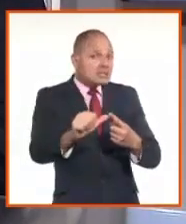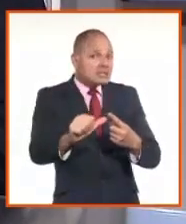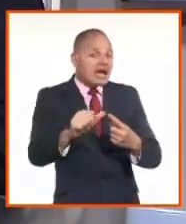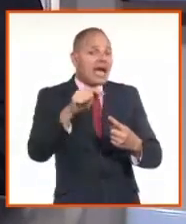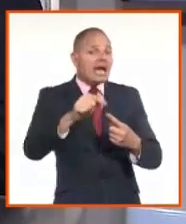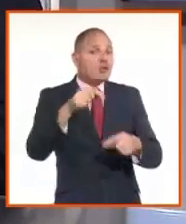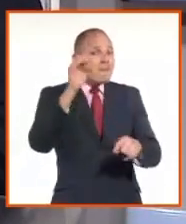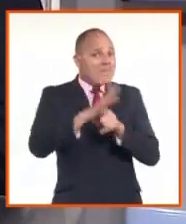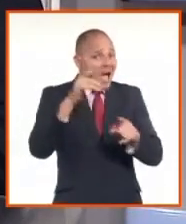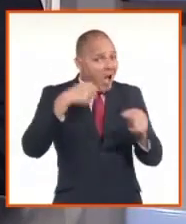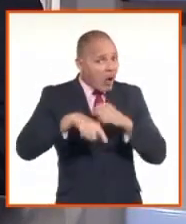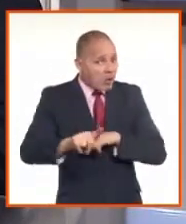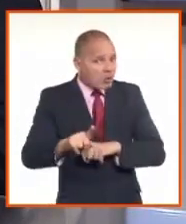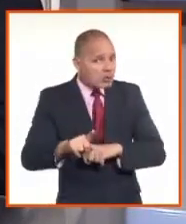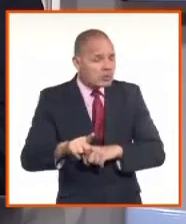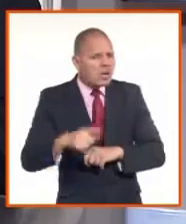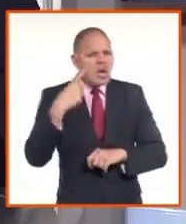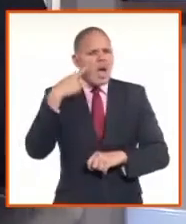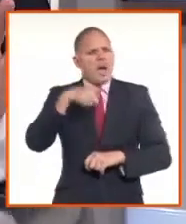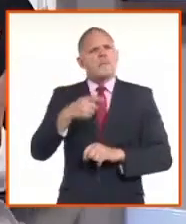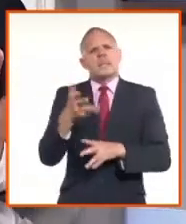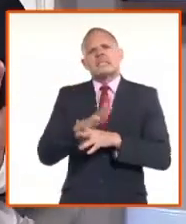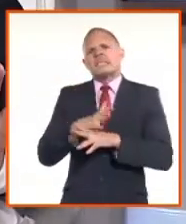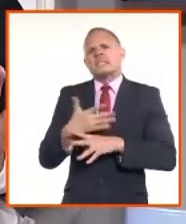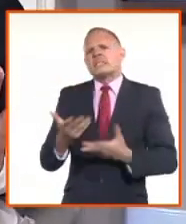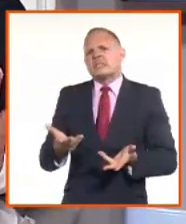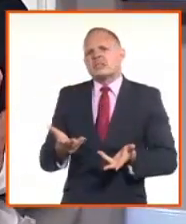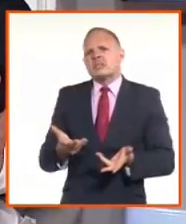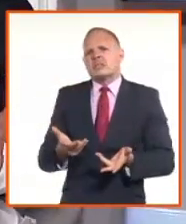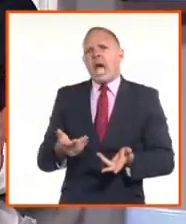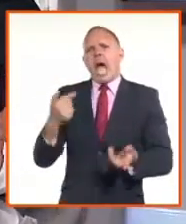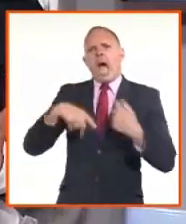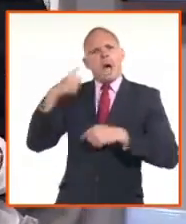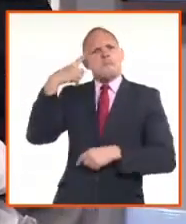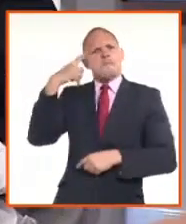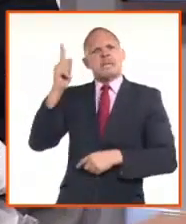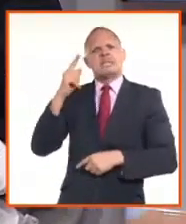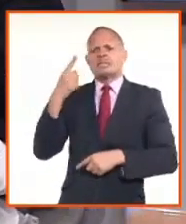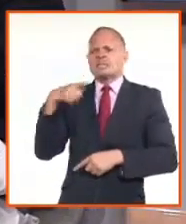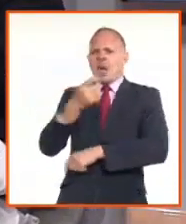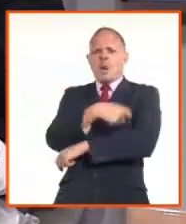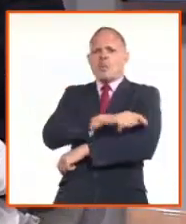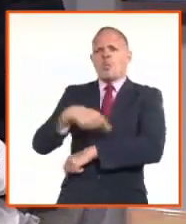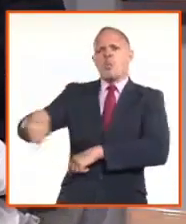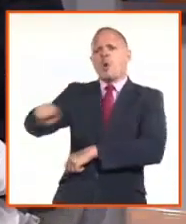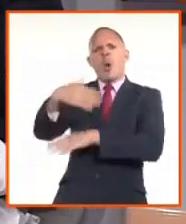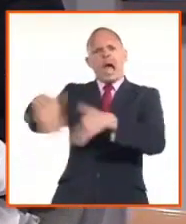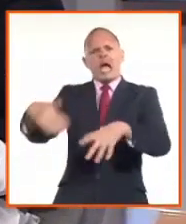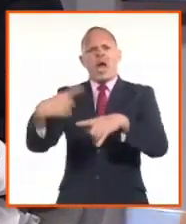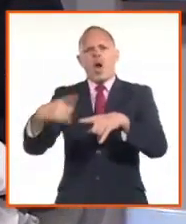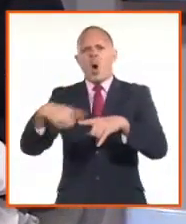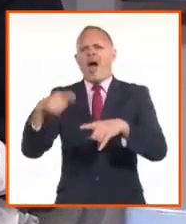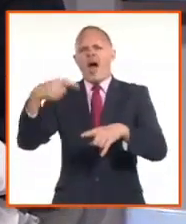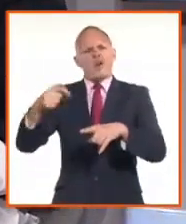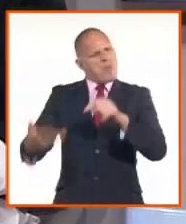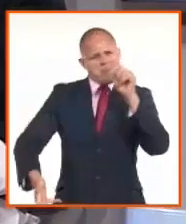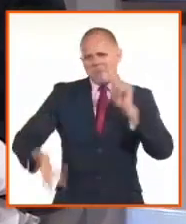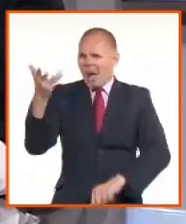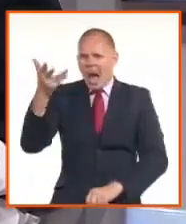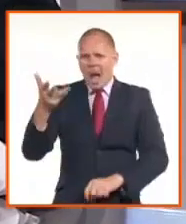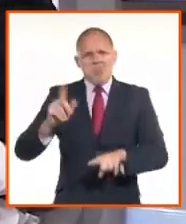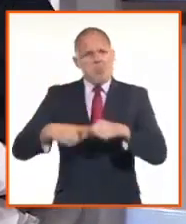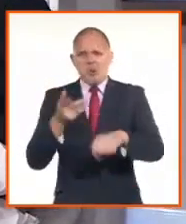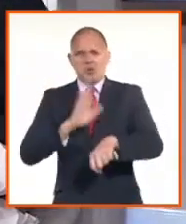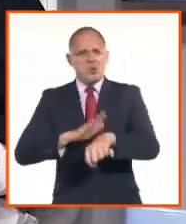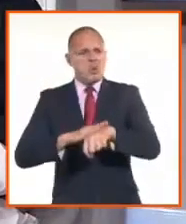absoluto ningún fundamento ninguna justificación para incrementar precios ya que mañana alguien diga tu bando sube los precios que ahora